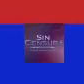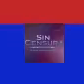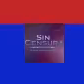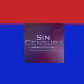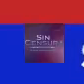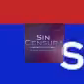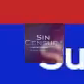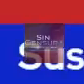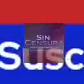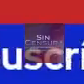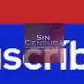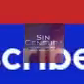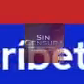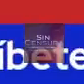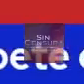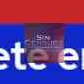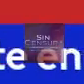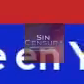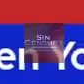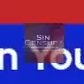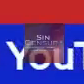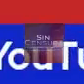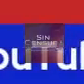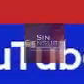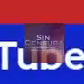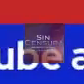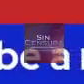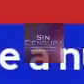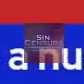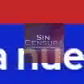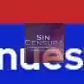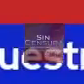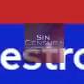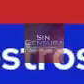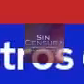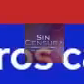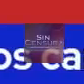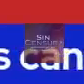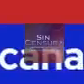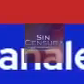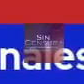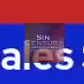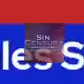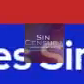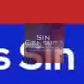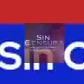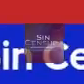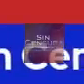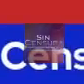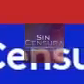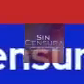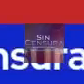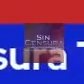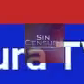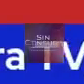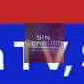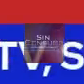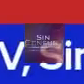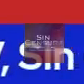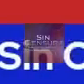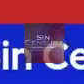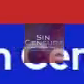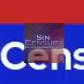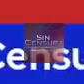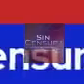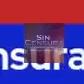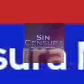captura en caso de que pues, se dignara hablar con nosotros, con rostro, nombre y apellido. Luego me enteré pues